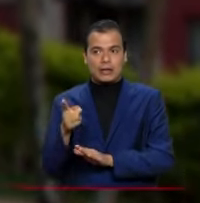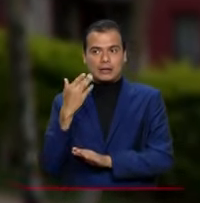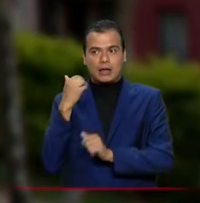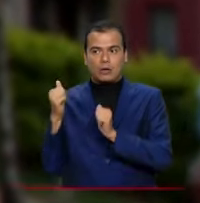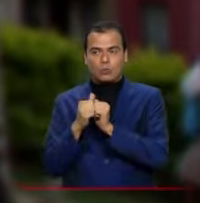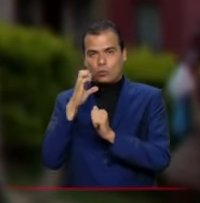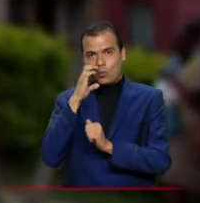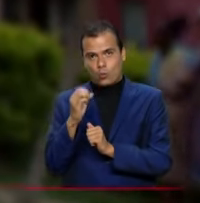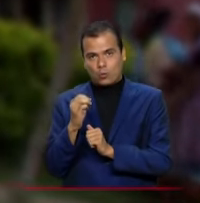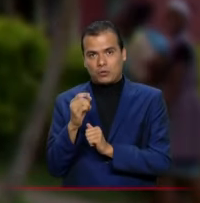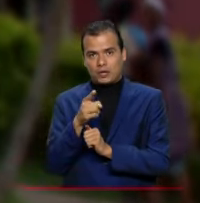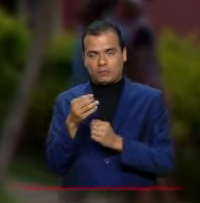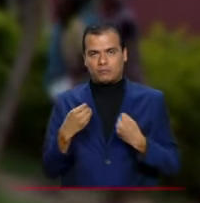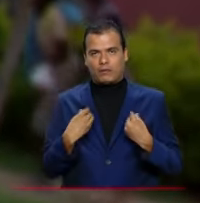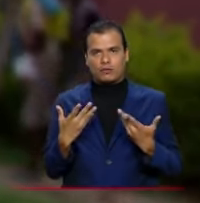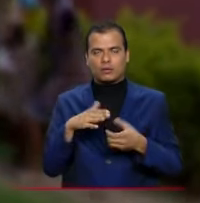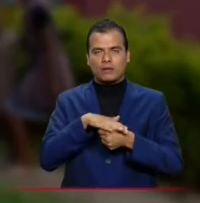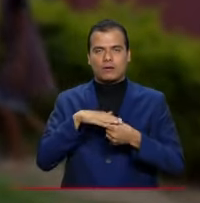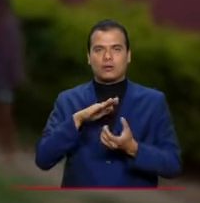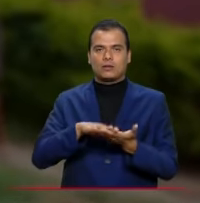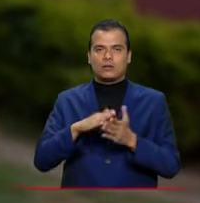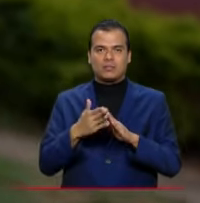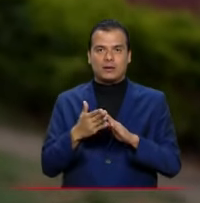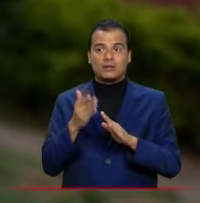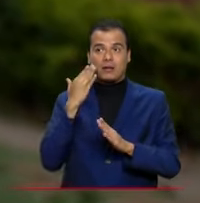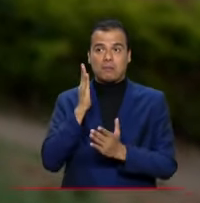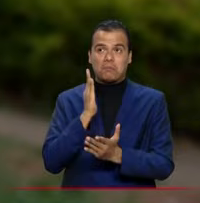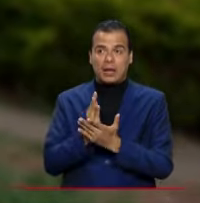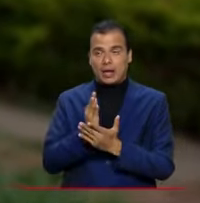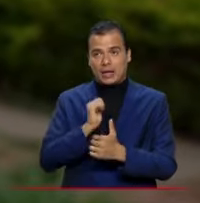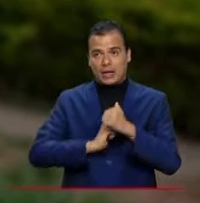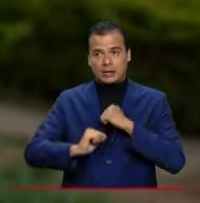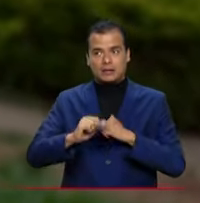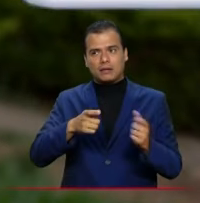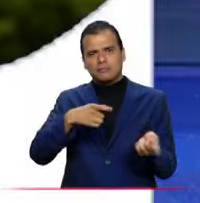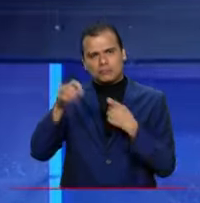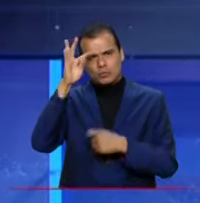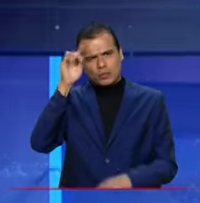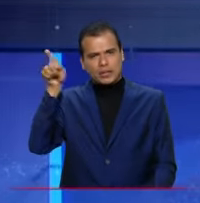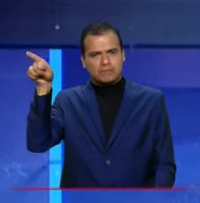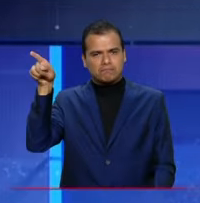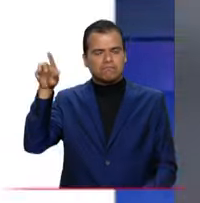inmediato fue trasladada a un centro asistencial donde falleció por la gravedad de sus heridas.